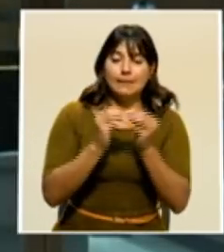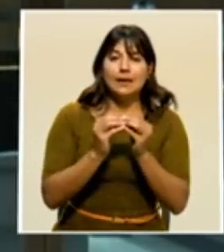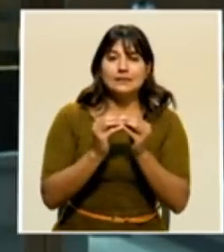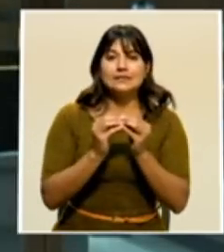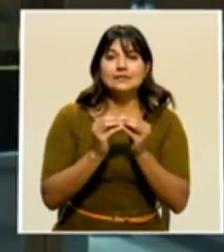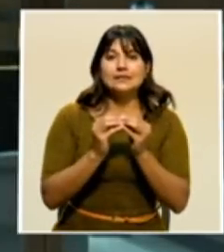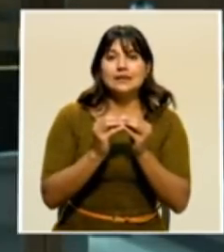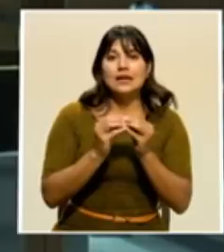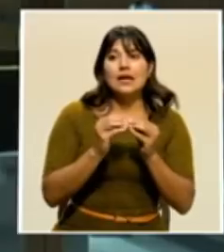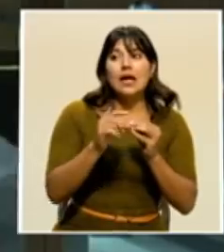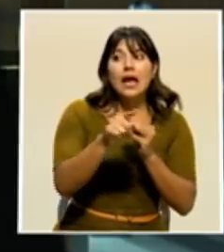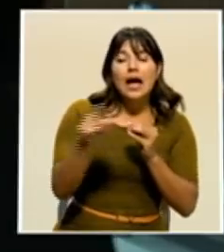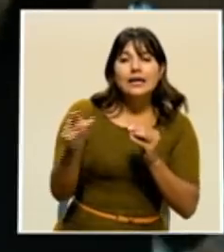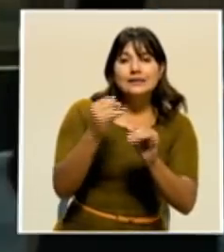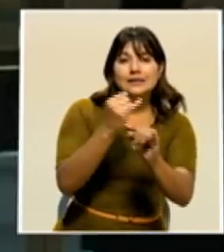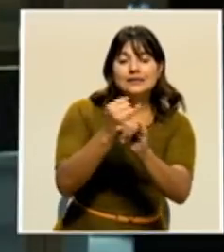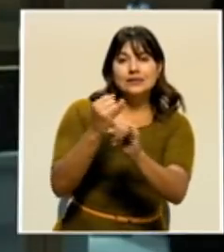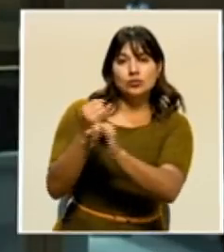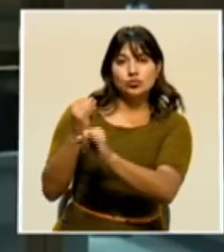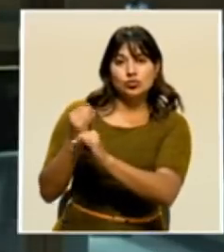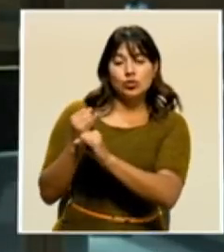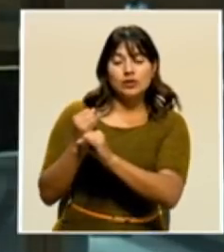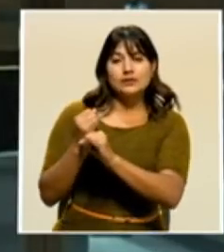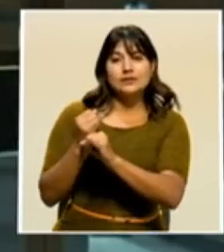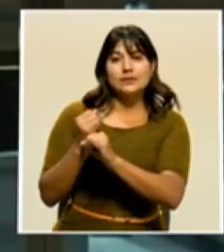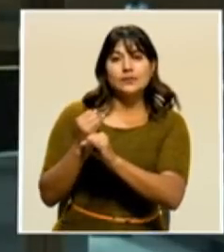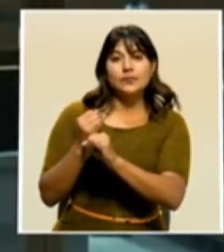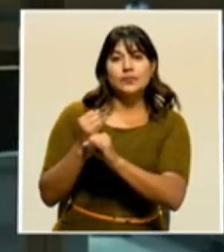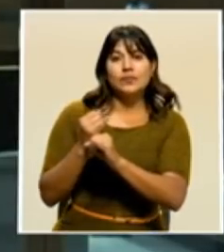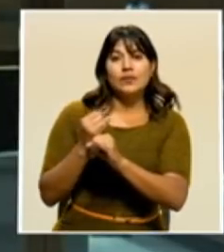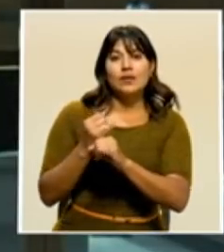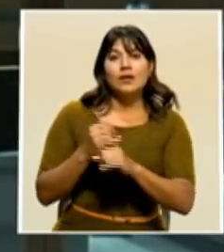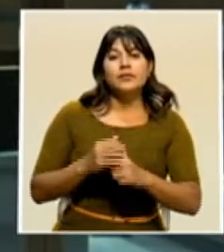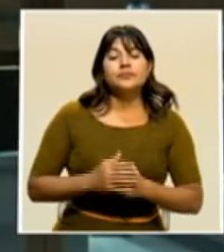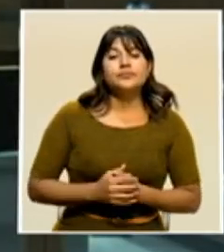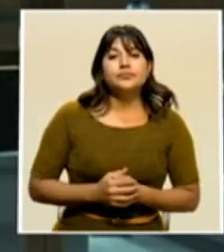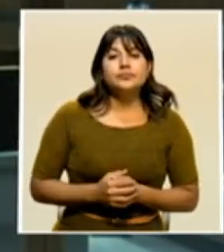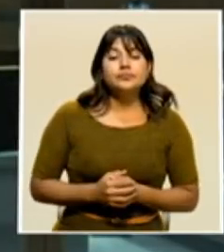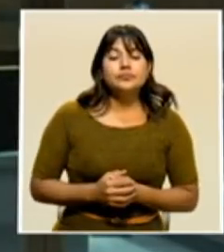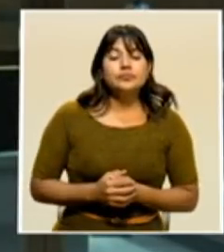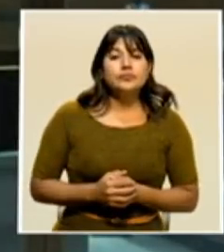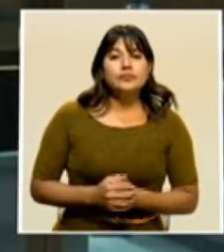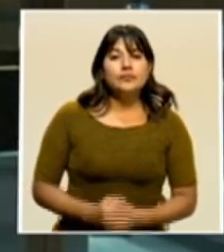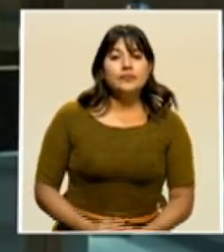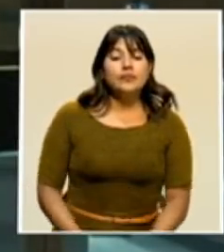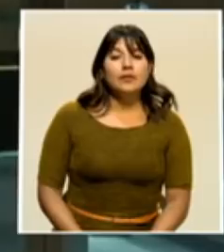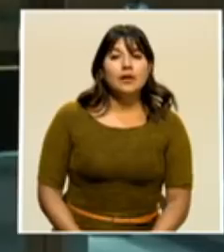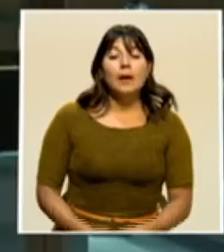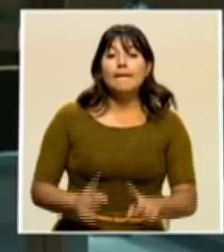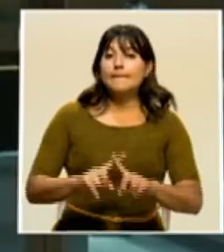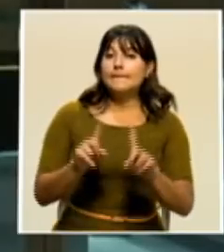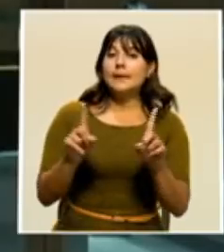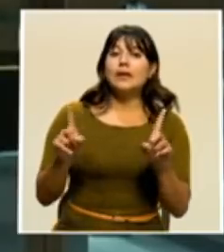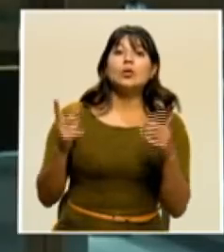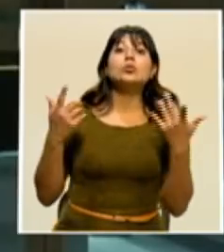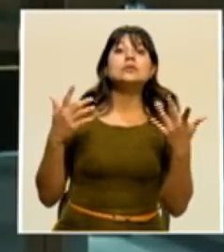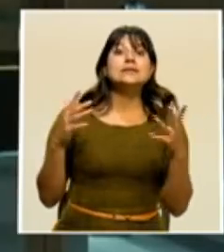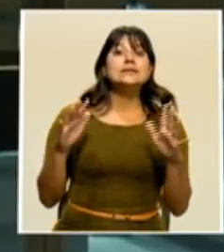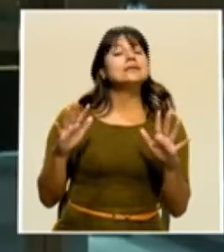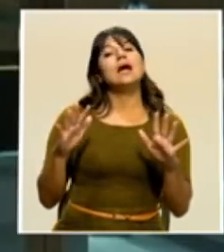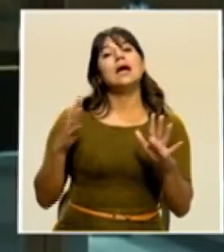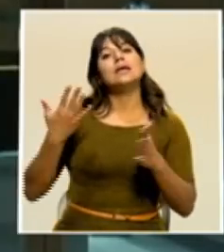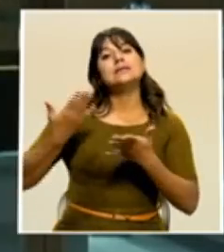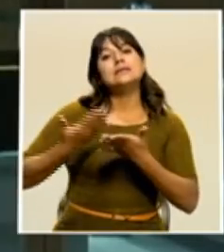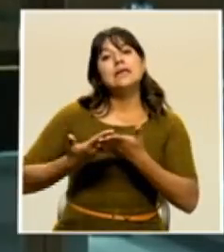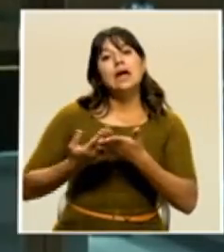de las instituciones de hacer trabajo con el menor costo administrativo posible. Sin embargo, ya llega un momento